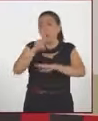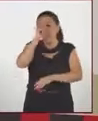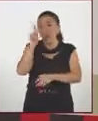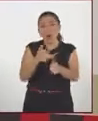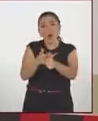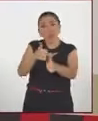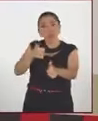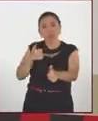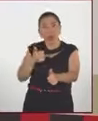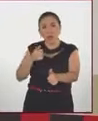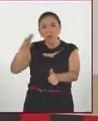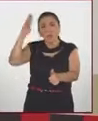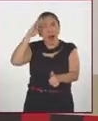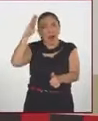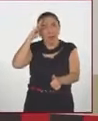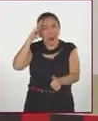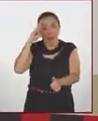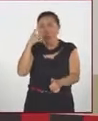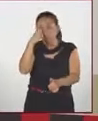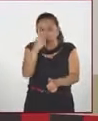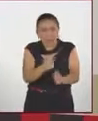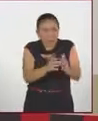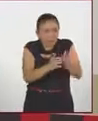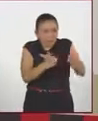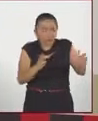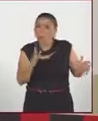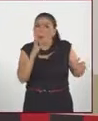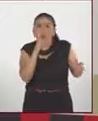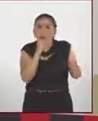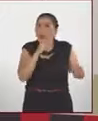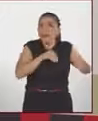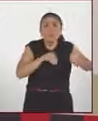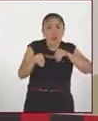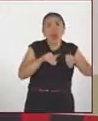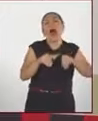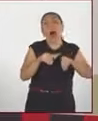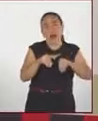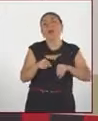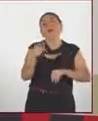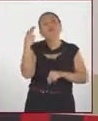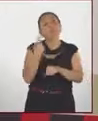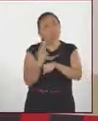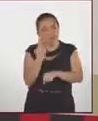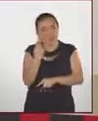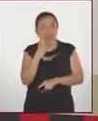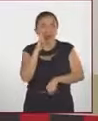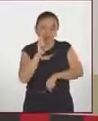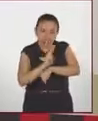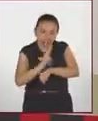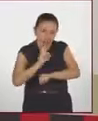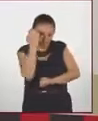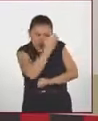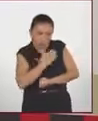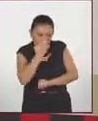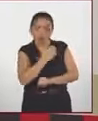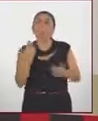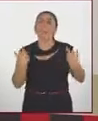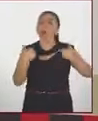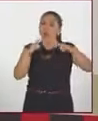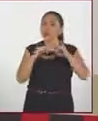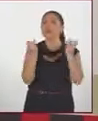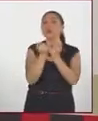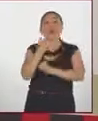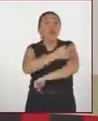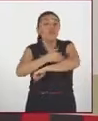bastante importante en estos hitos del desarrollo. Entonces la observación tanto de profesores como de familiares es muy